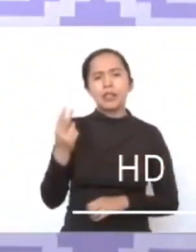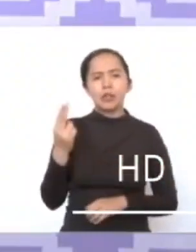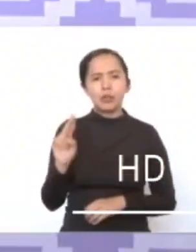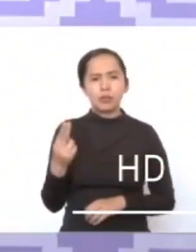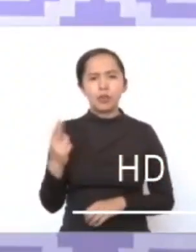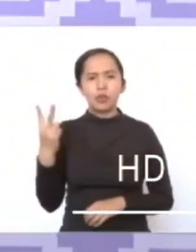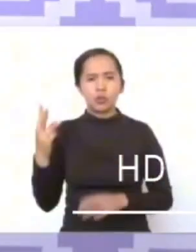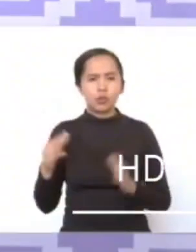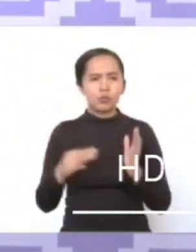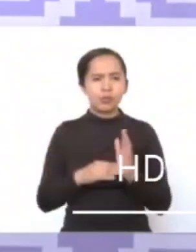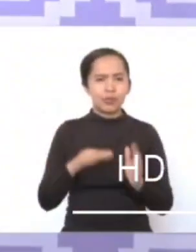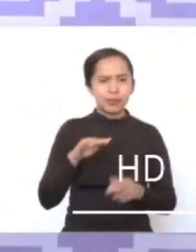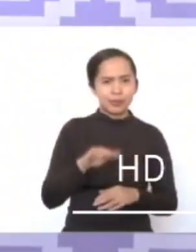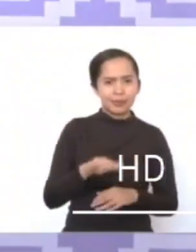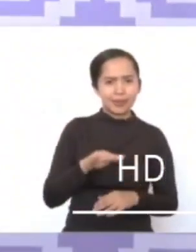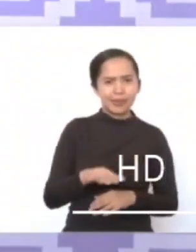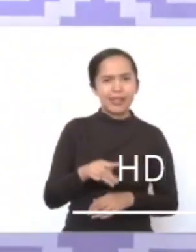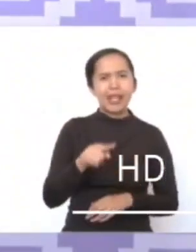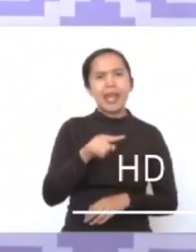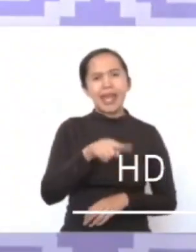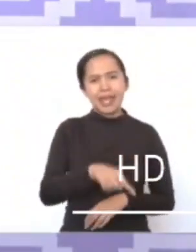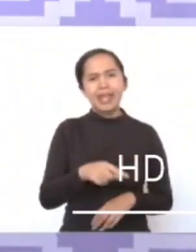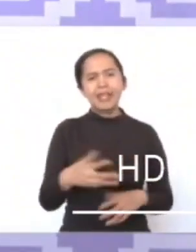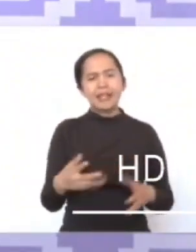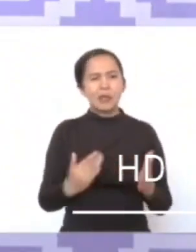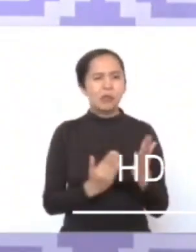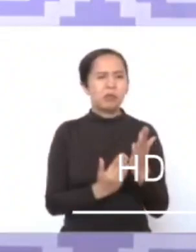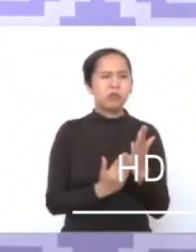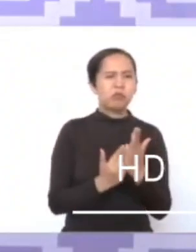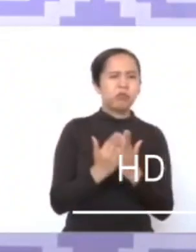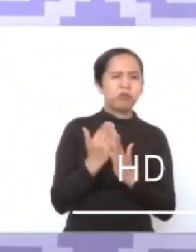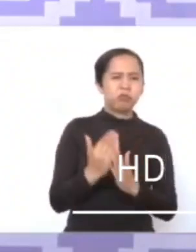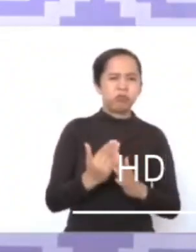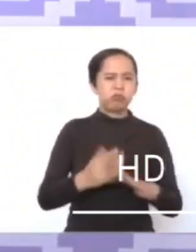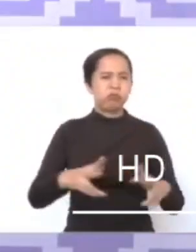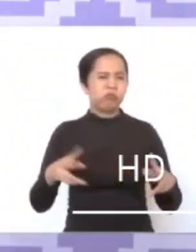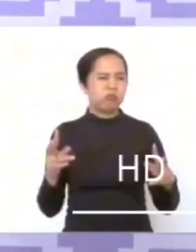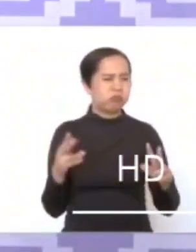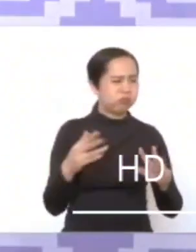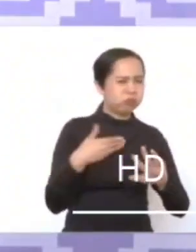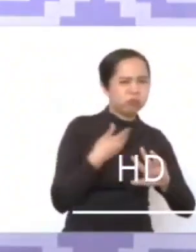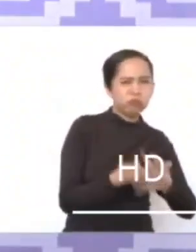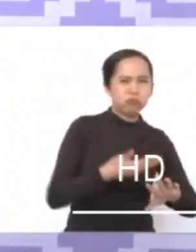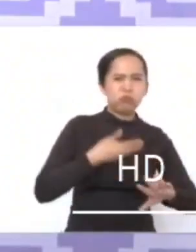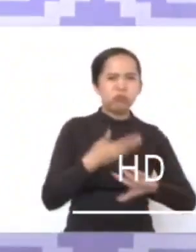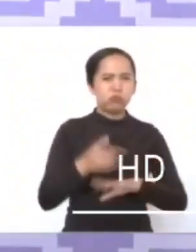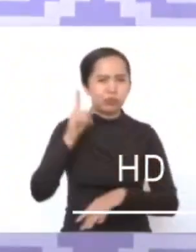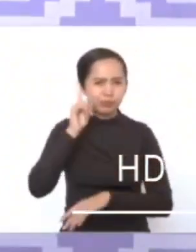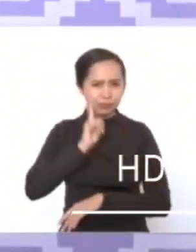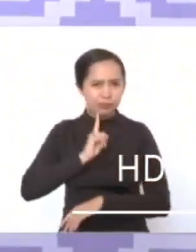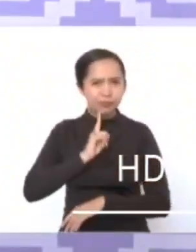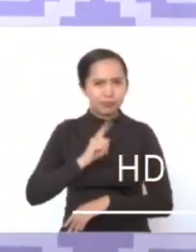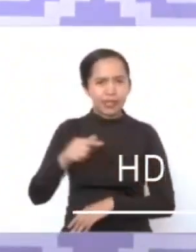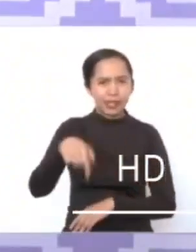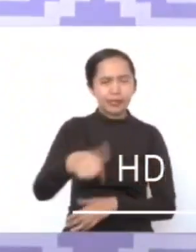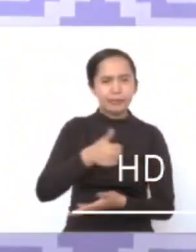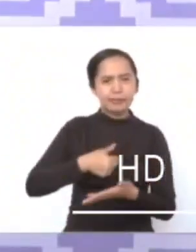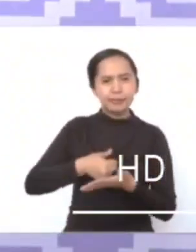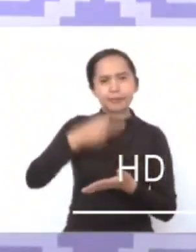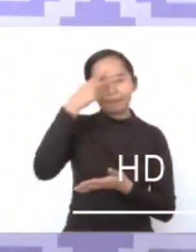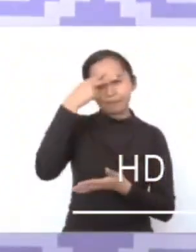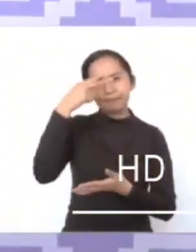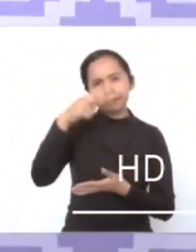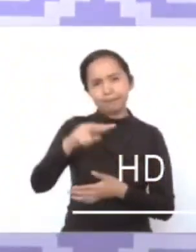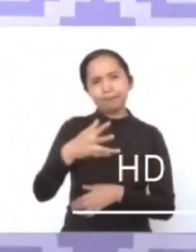2019 ante la demanda legítima sobre la creciente violencia machista que las mujeres habitantes de la Ciudad de México